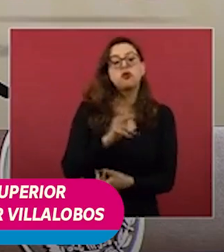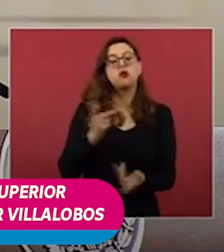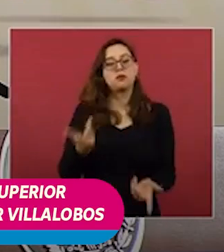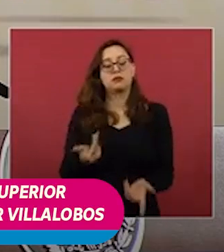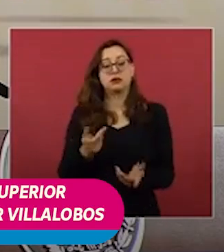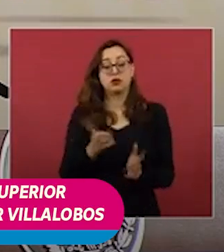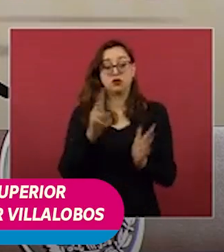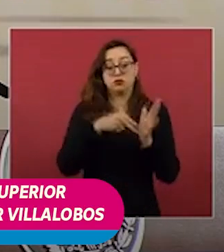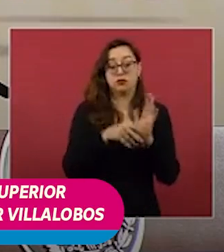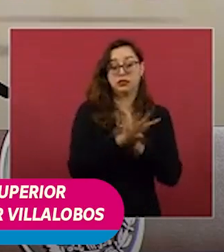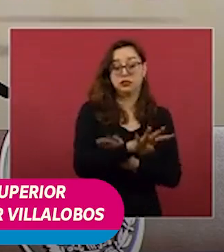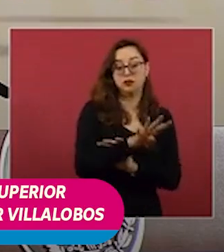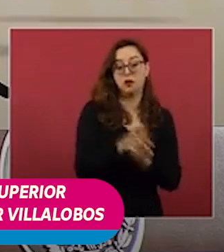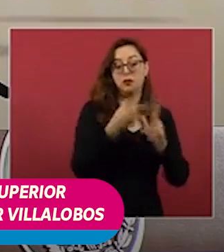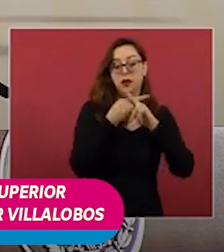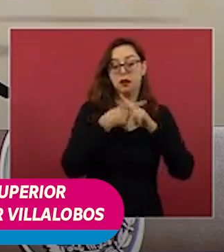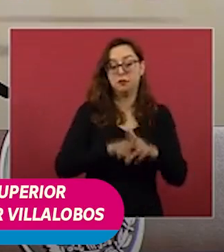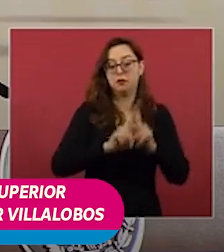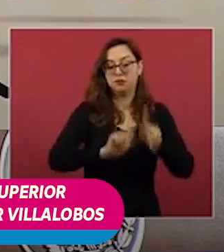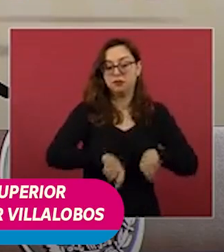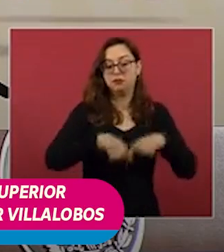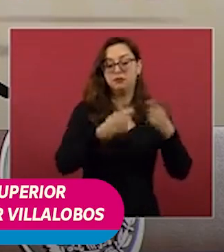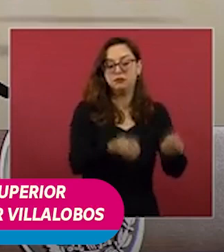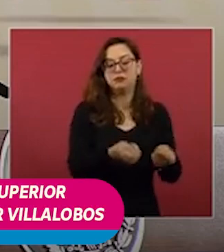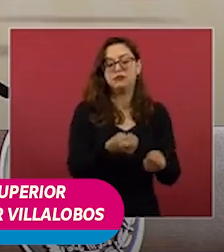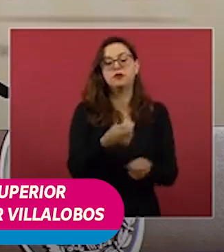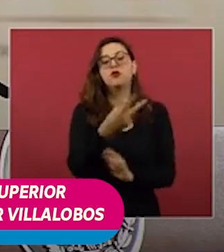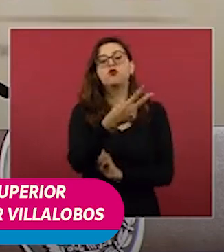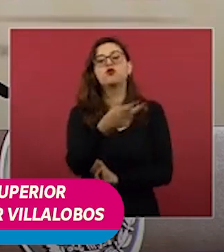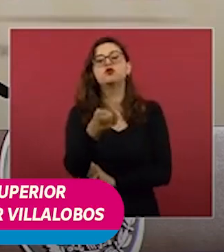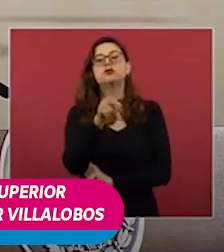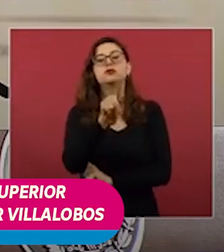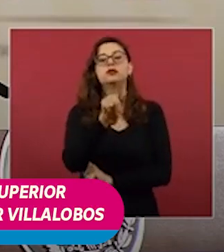era el objetivo,